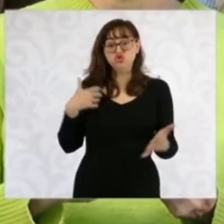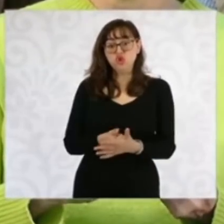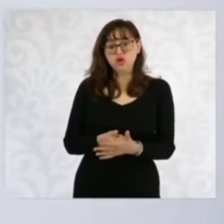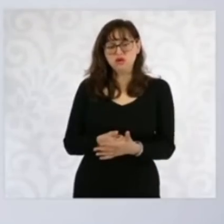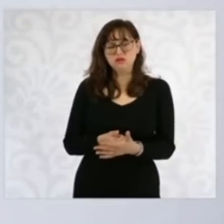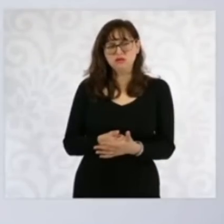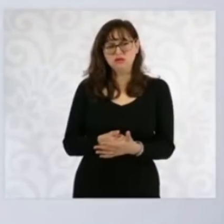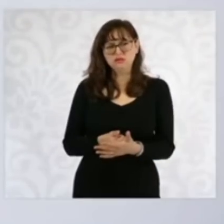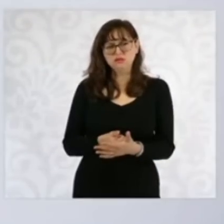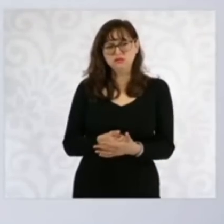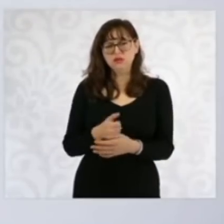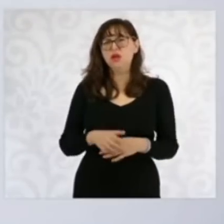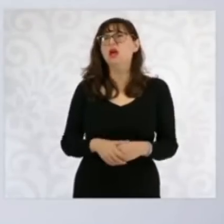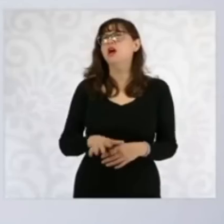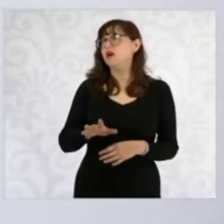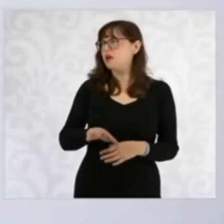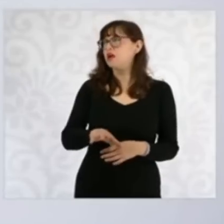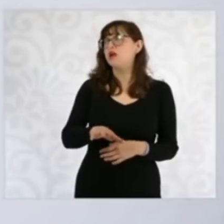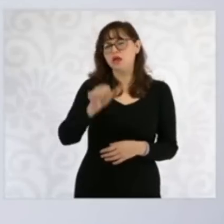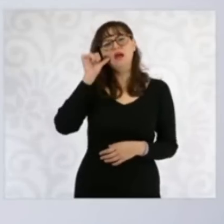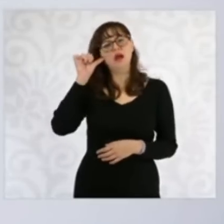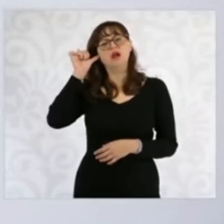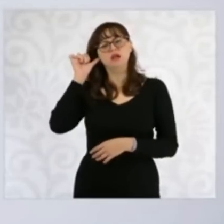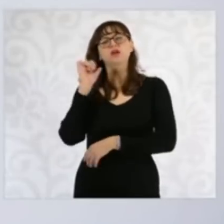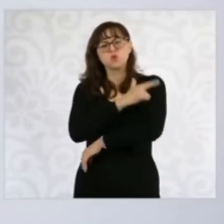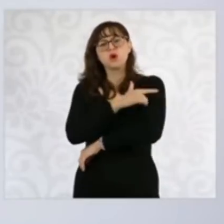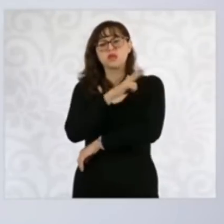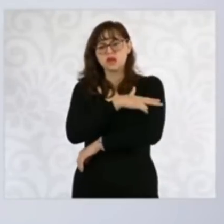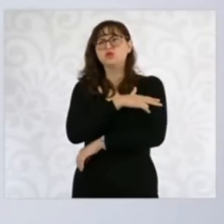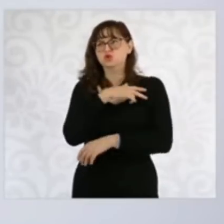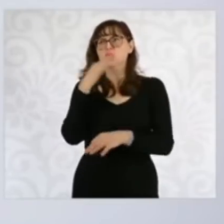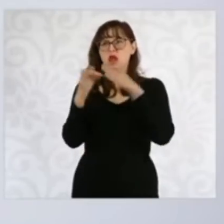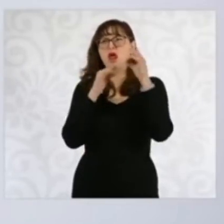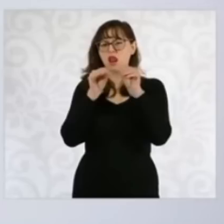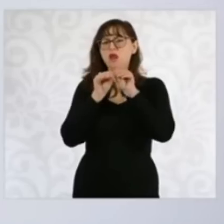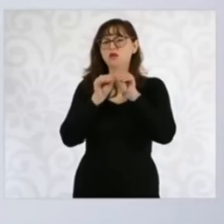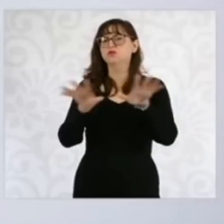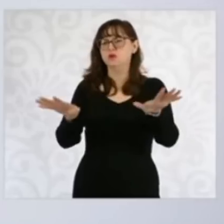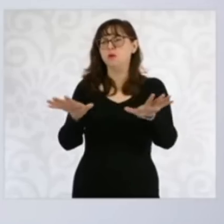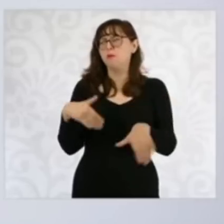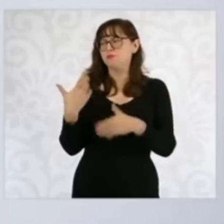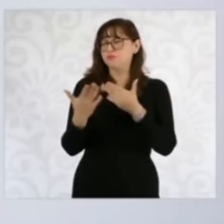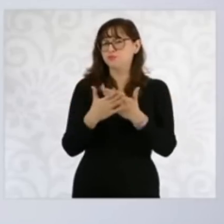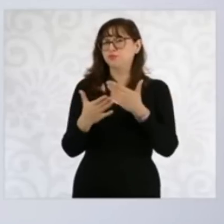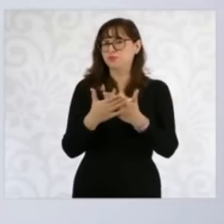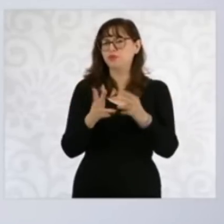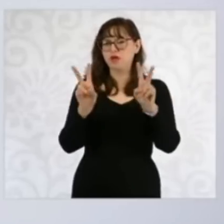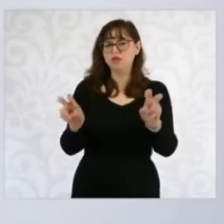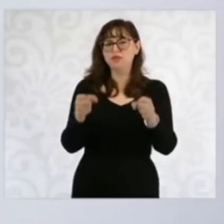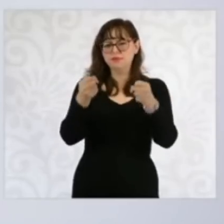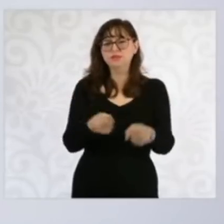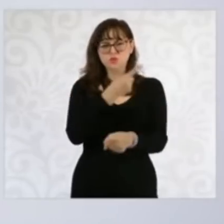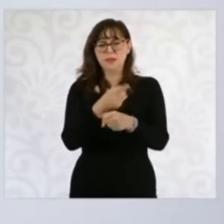el día de ayer emitió un comunicado la Guardia Nacional y el día que vengan a seguridad les pedimos que informen con todo